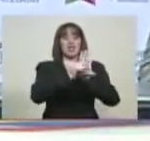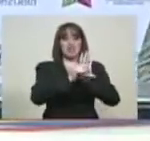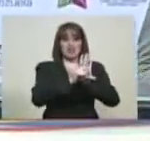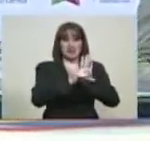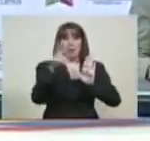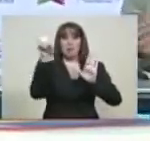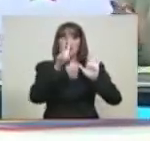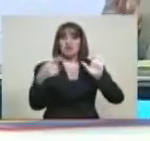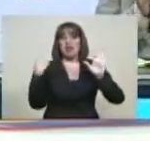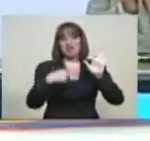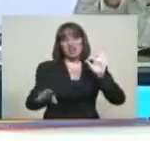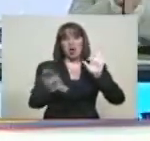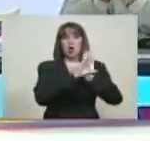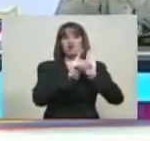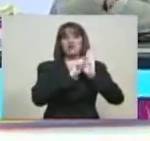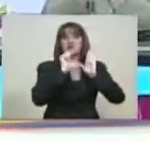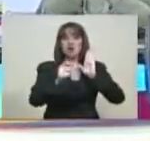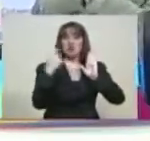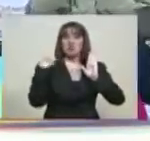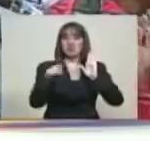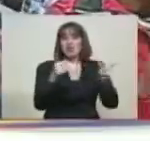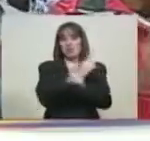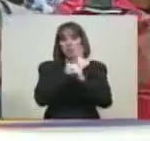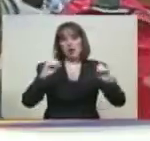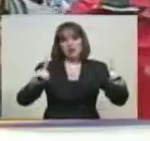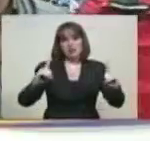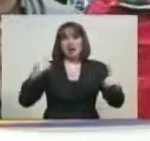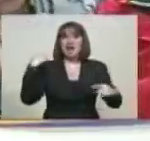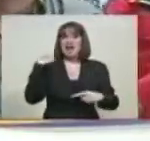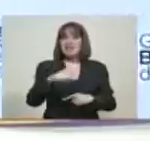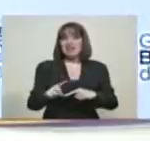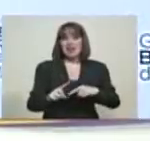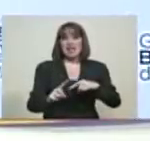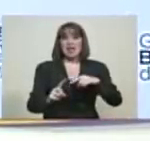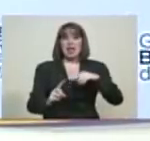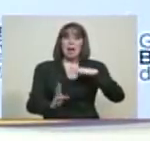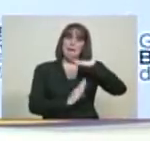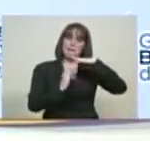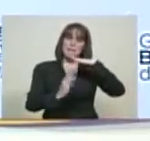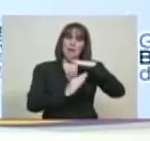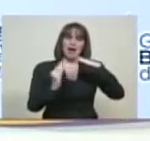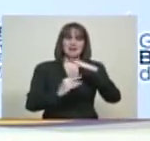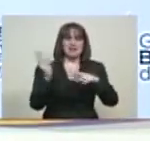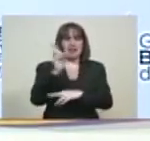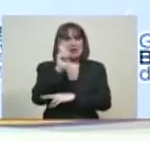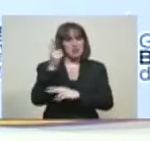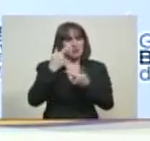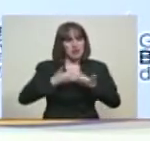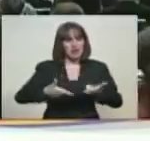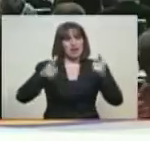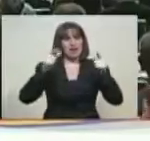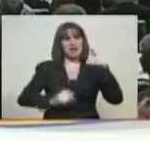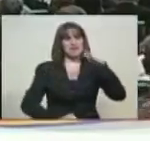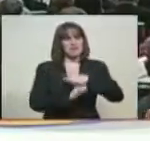constitución tiene una democracia tiene una república sólida y continuaremos en ese camino